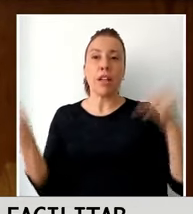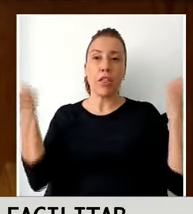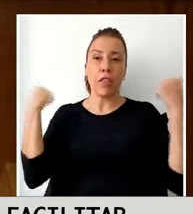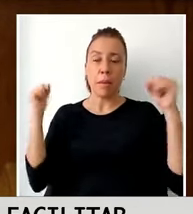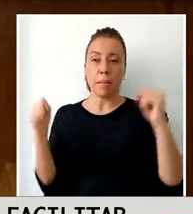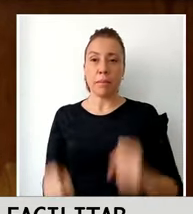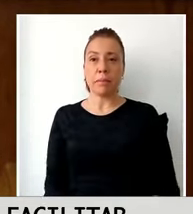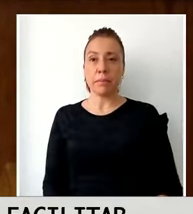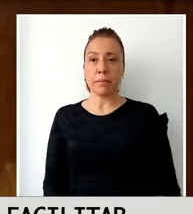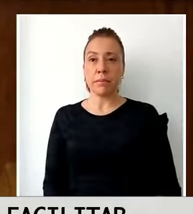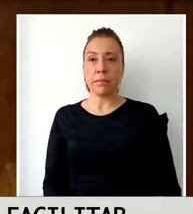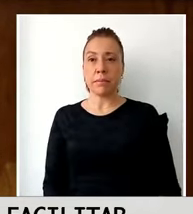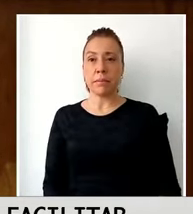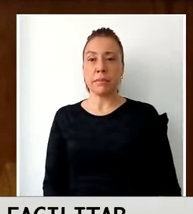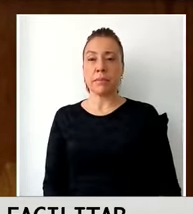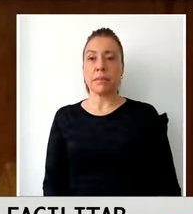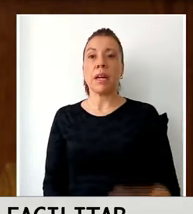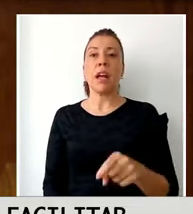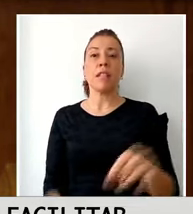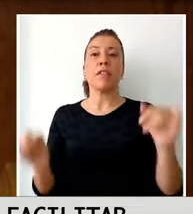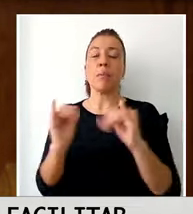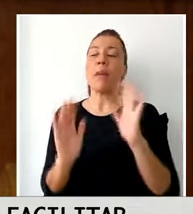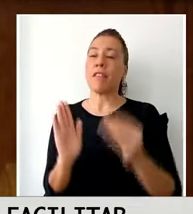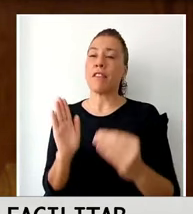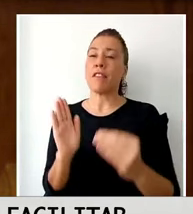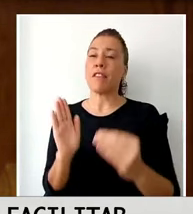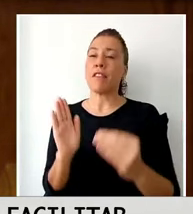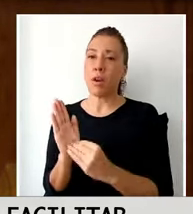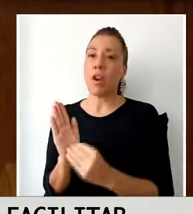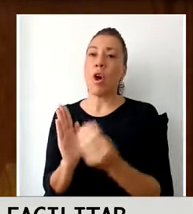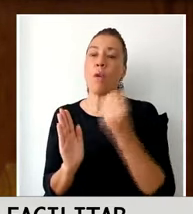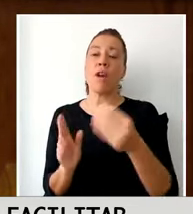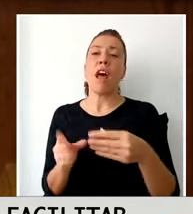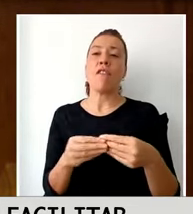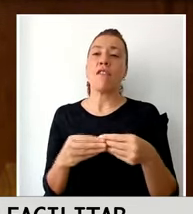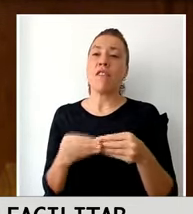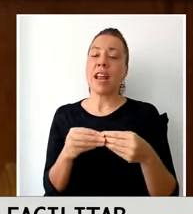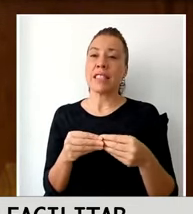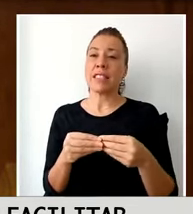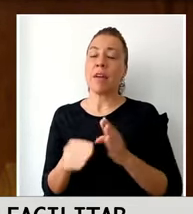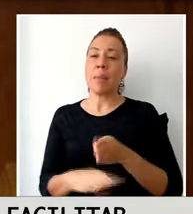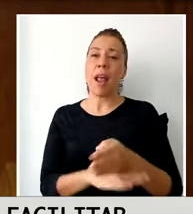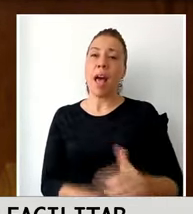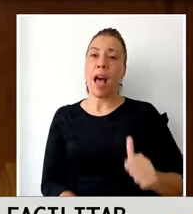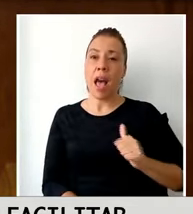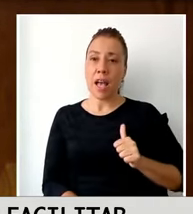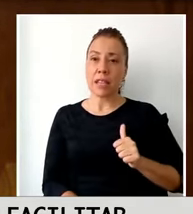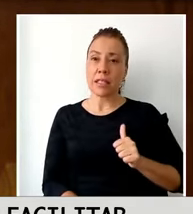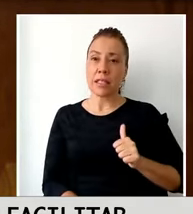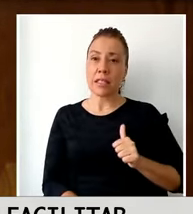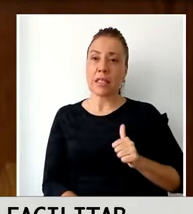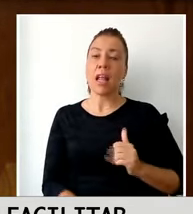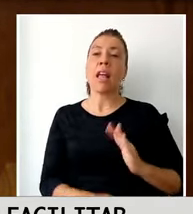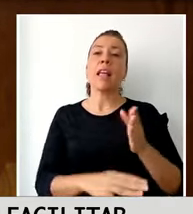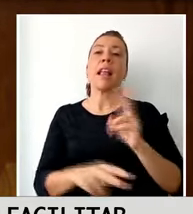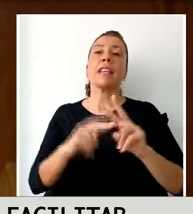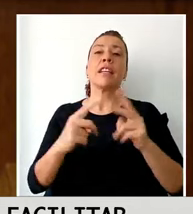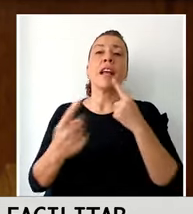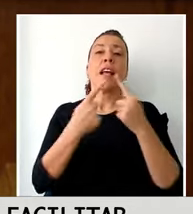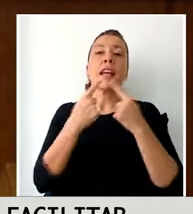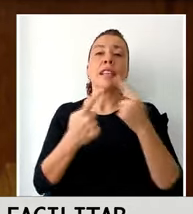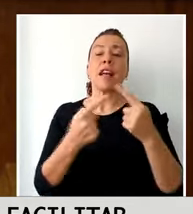estos mecanismos deberán contemplar una debida flexibilidad para la asistencia y rendición de evaluaciones